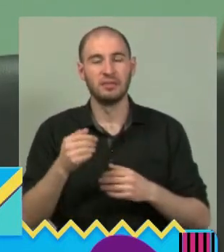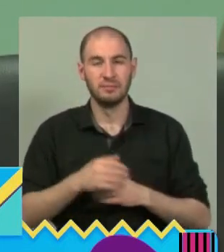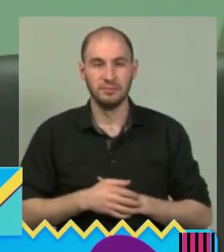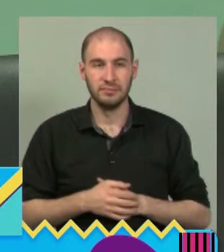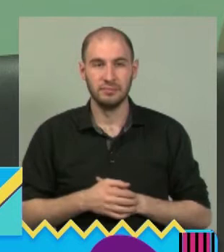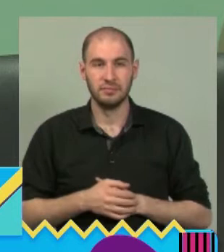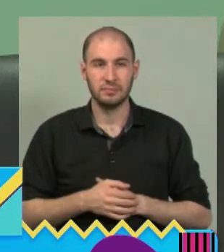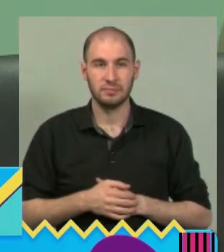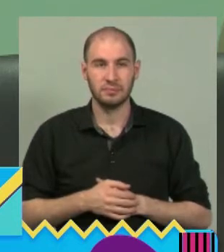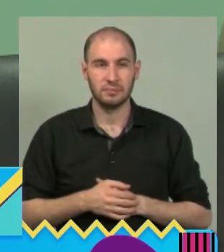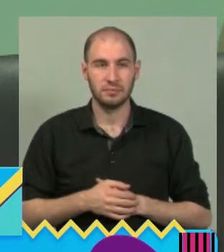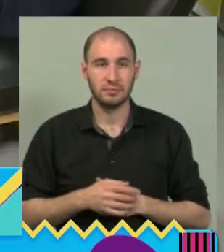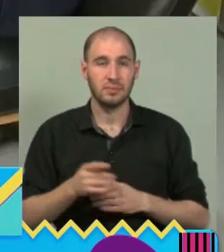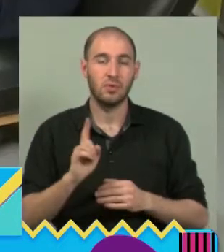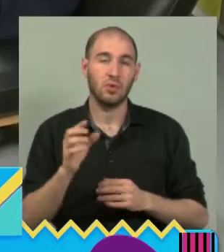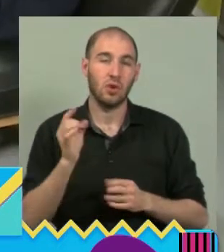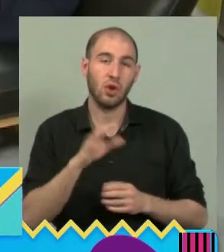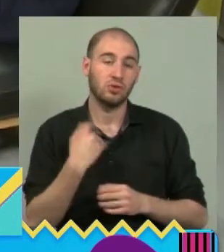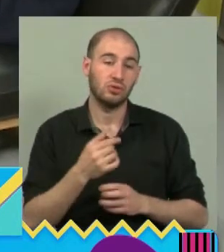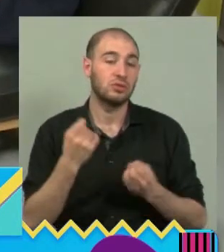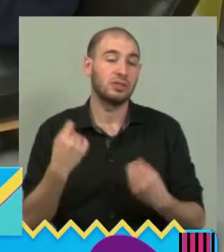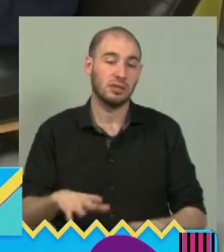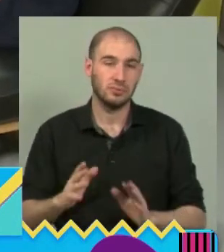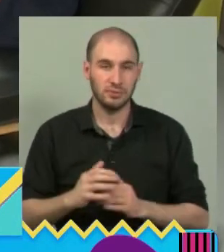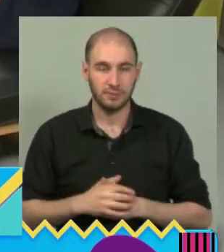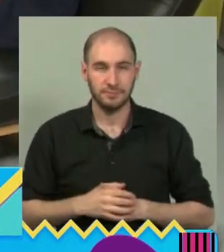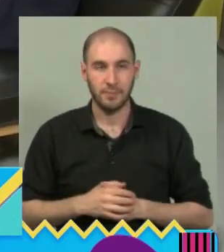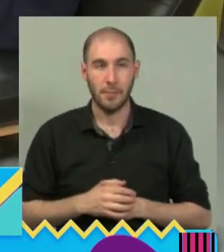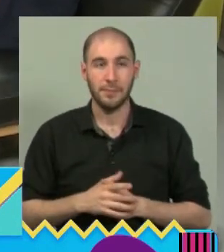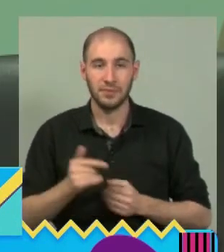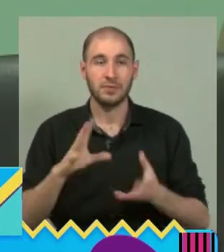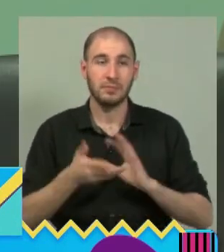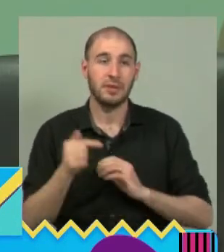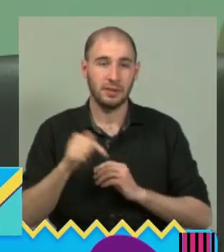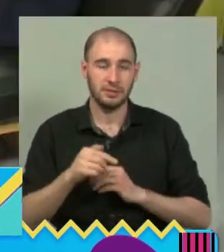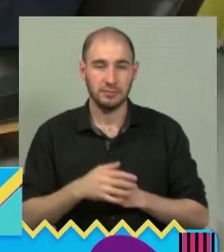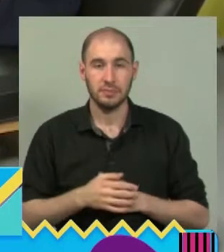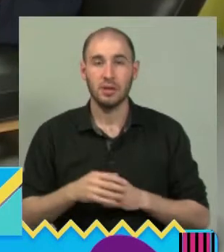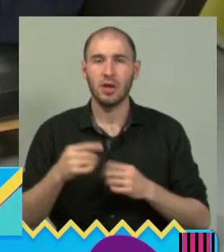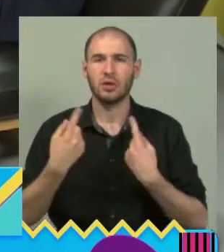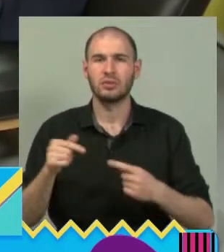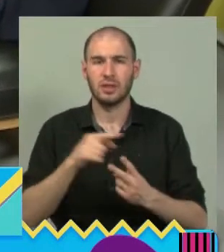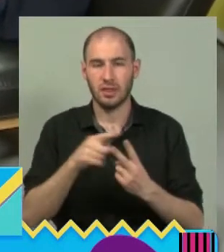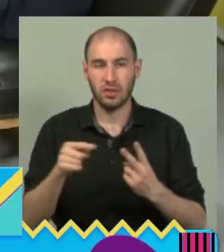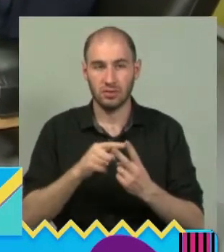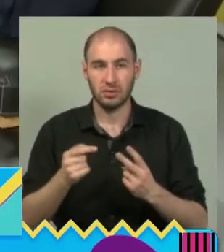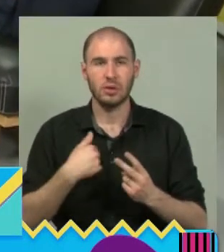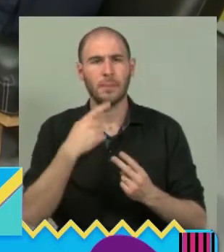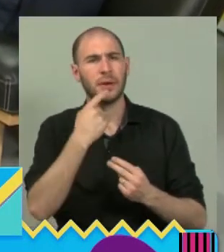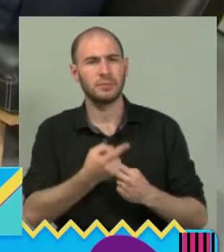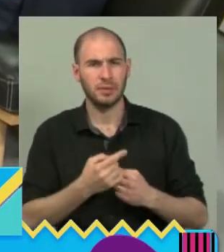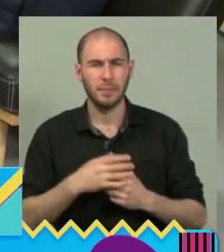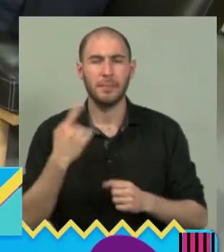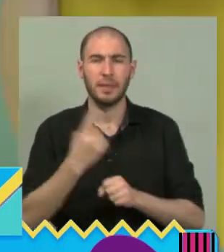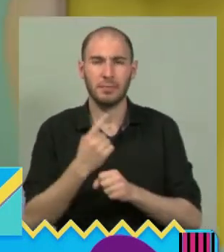va, para que nosotros desistamos. O sea, esa es la forma. Saúl, hay dos cosas que quería preguntarte. En